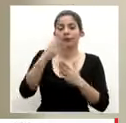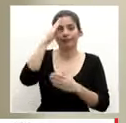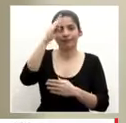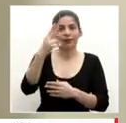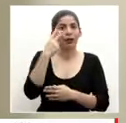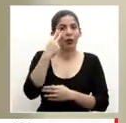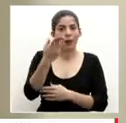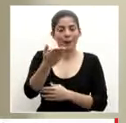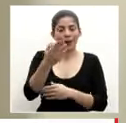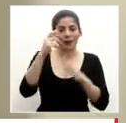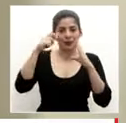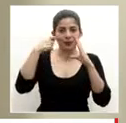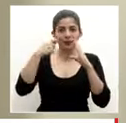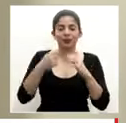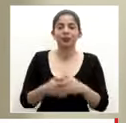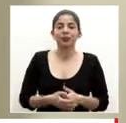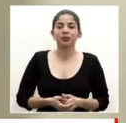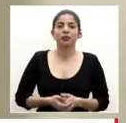por esta transmisión.